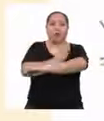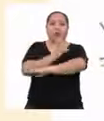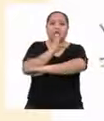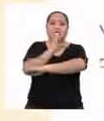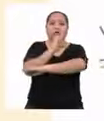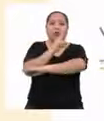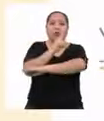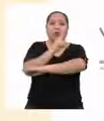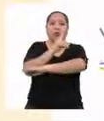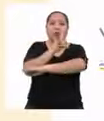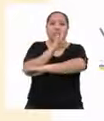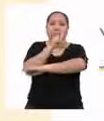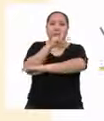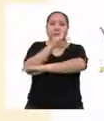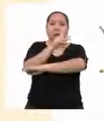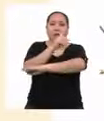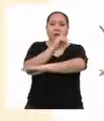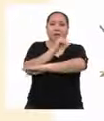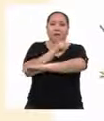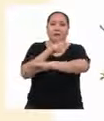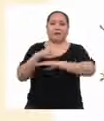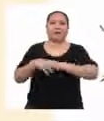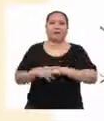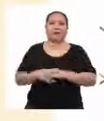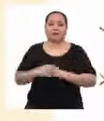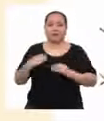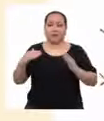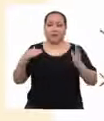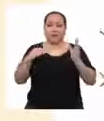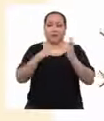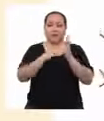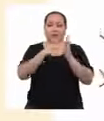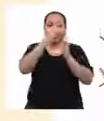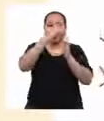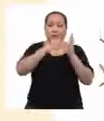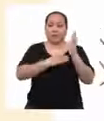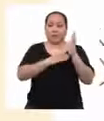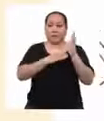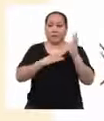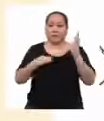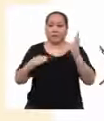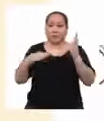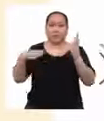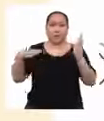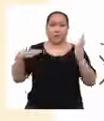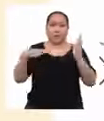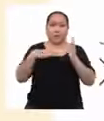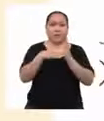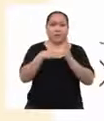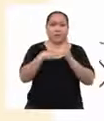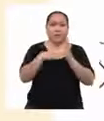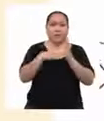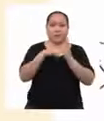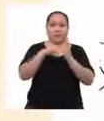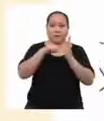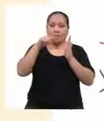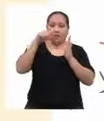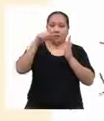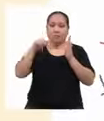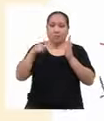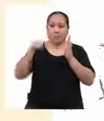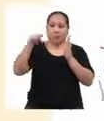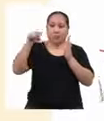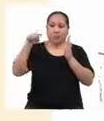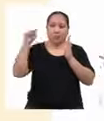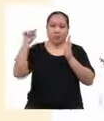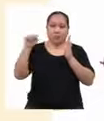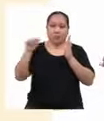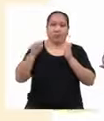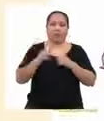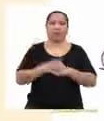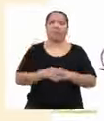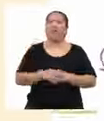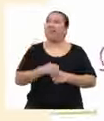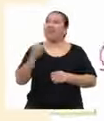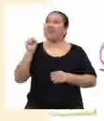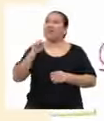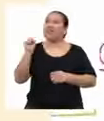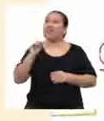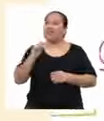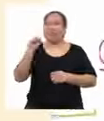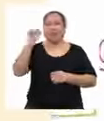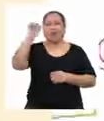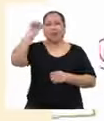ordenadas, en un sistema de ejes perpendiculares que se cortan en un punto origen. Ah, sí,